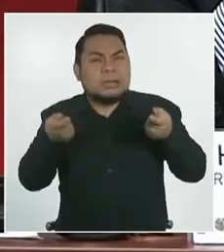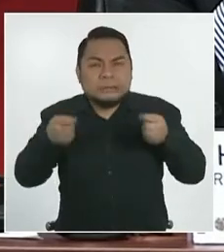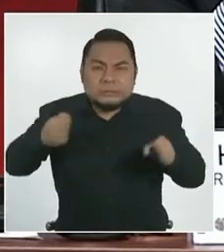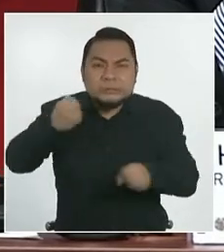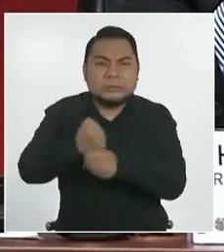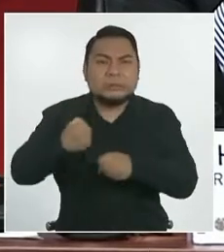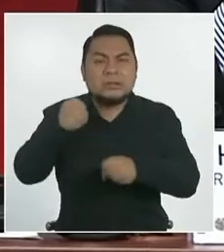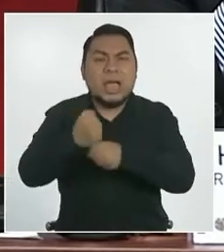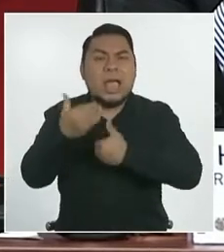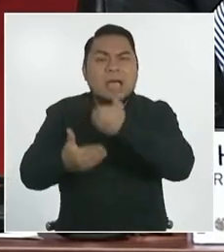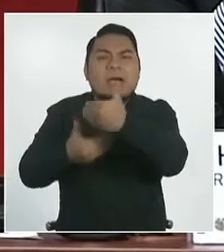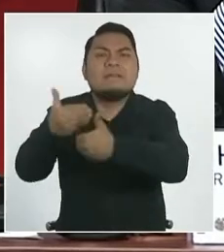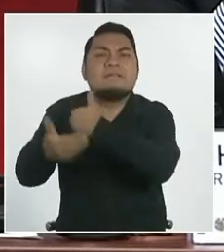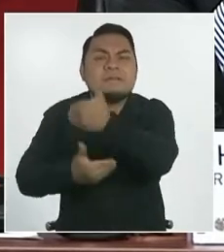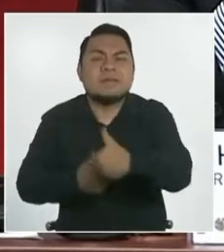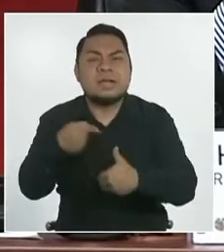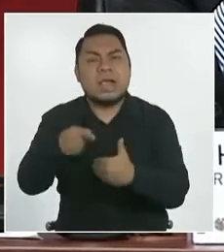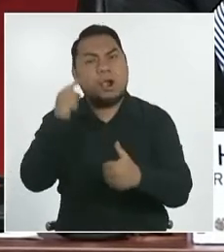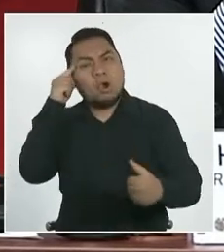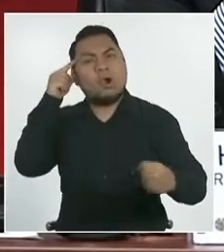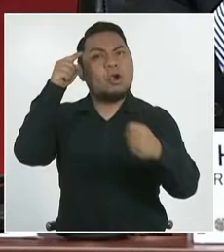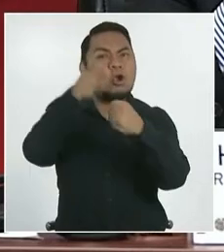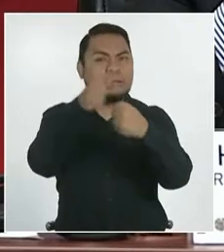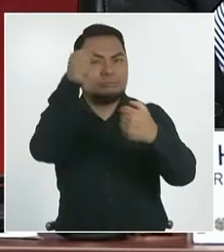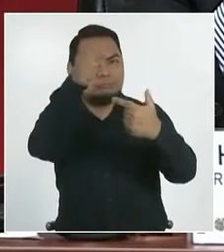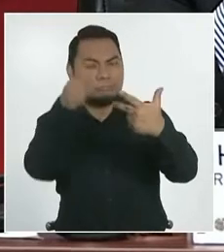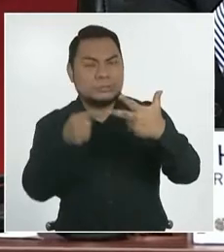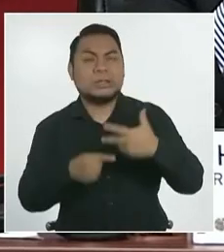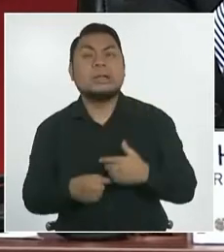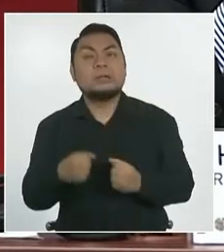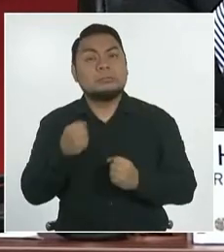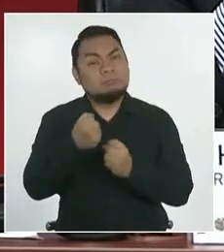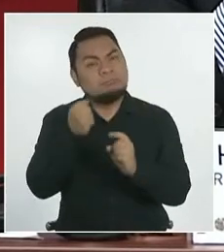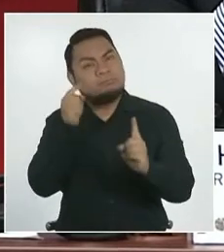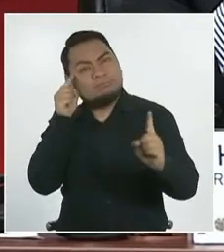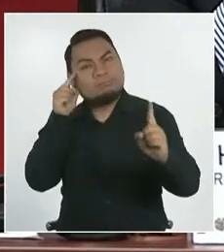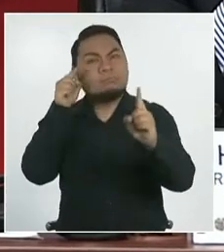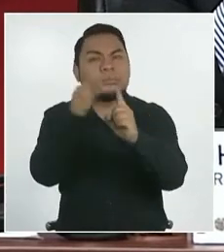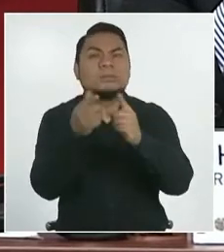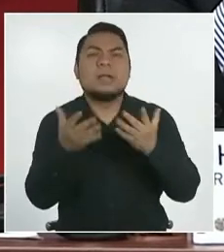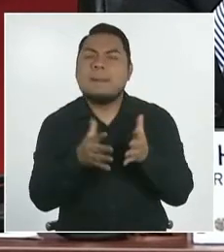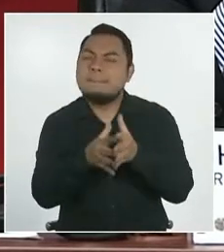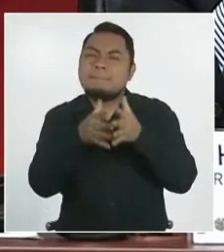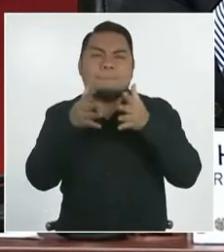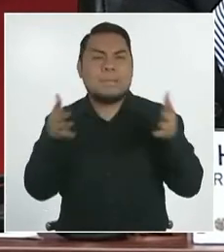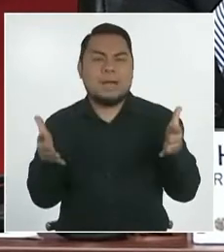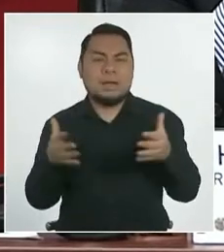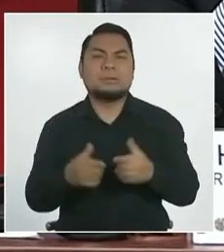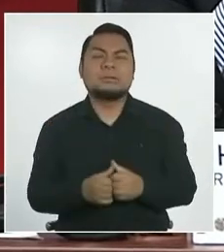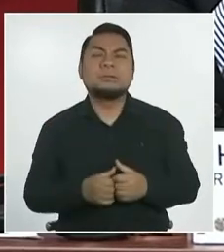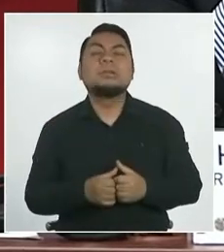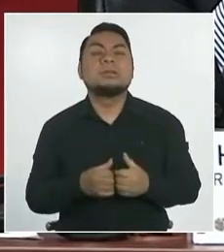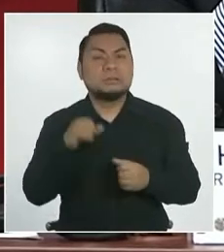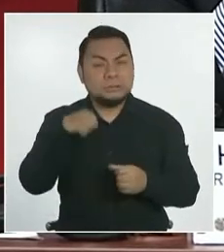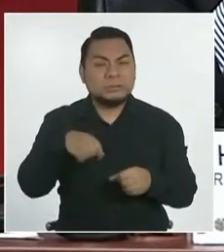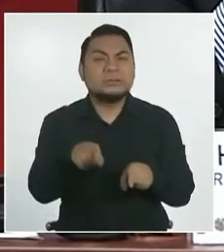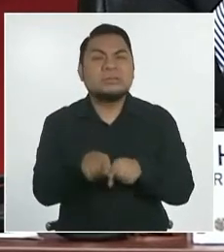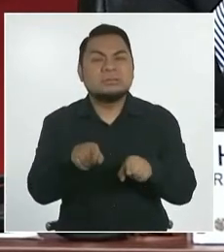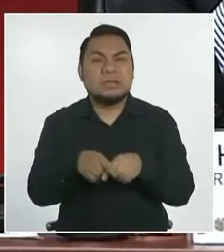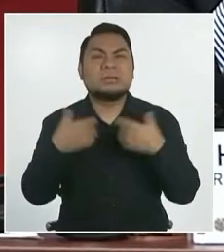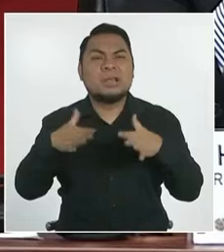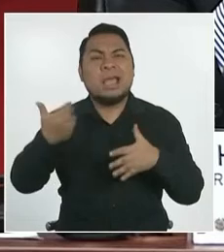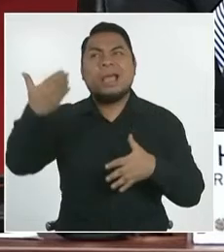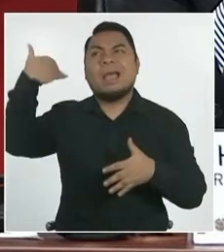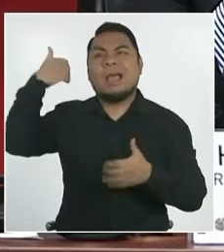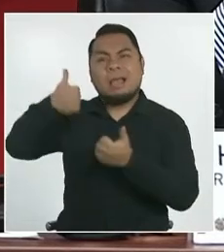esfuerzos para avanzar en estos objetivos. Los desafíos son aún más grandes y vienen desde muy